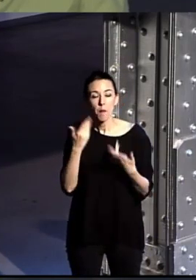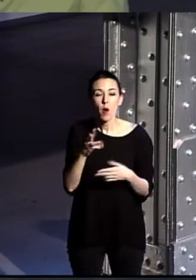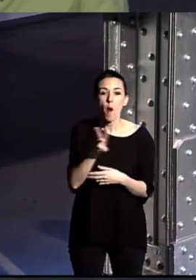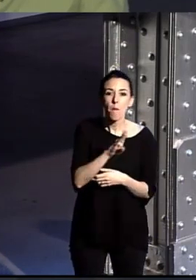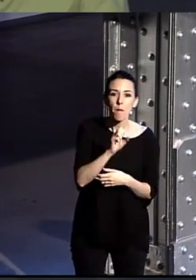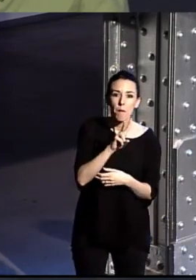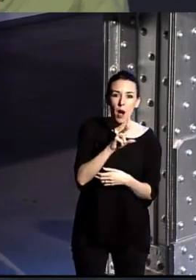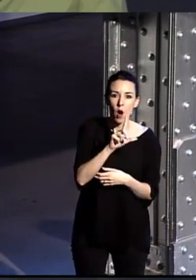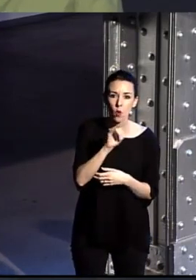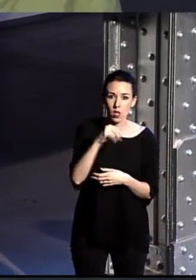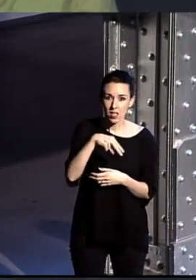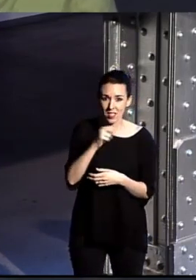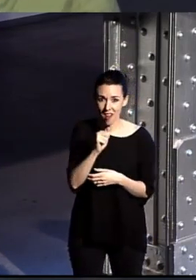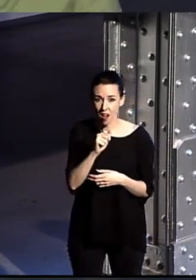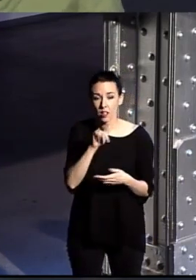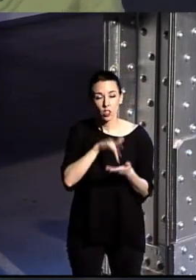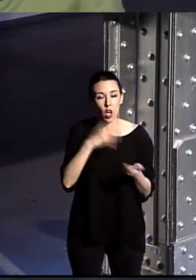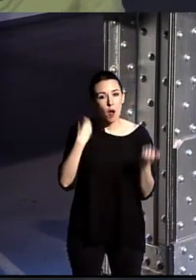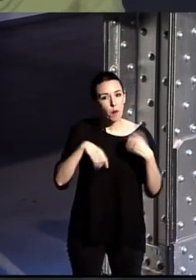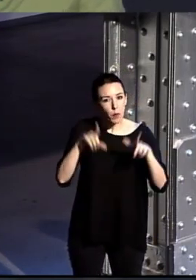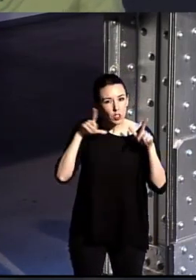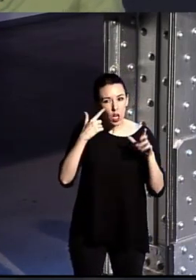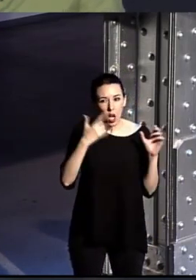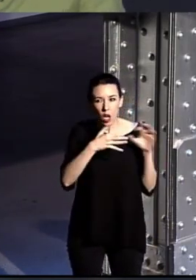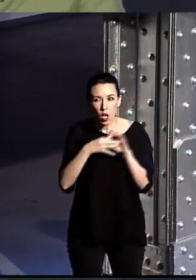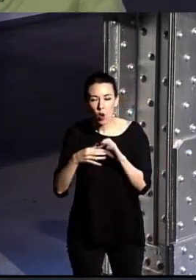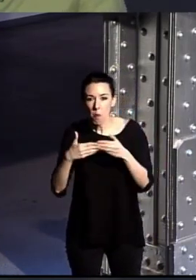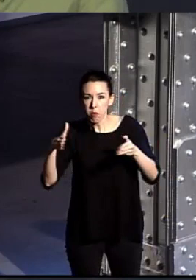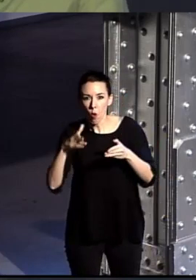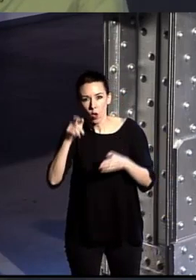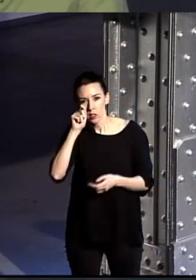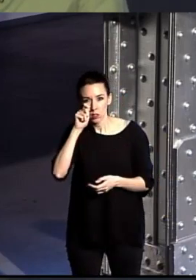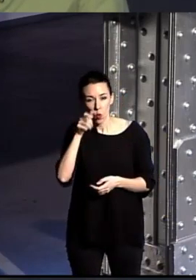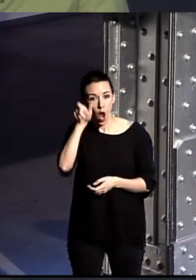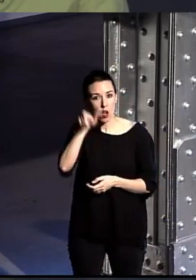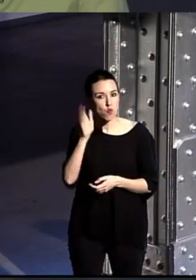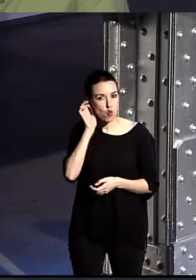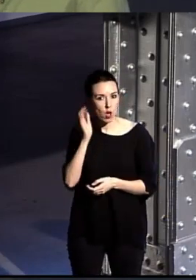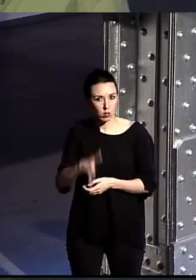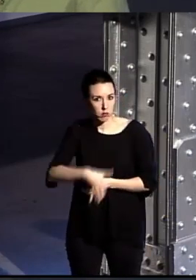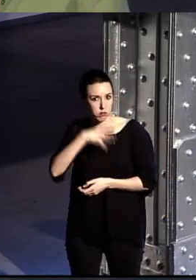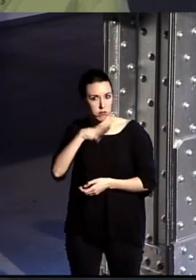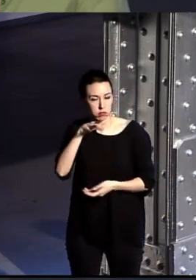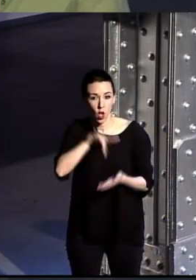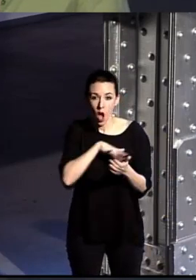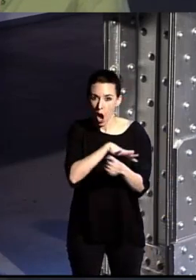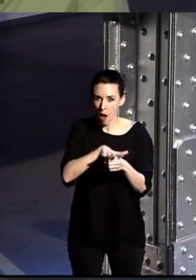Paulina Barnett, por ejemplo, ese personaje que él relaciona directamente con las pioneras de la exploración, con mujeres extraordinarias de